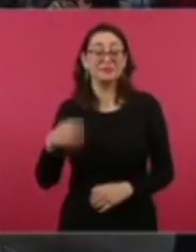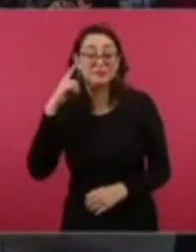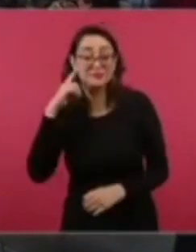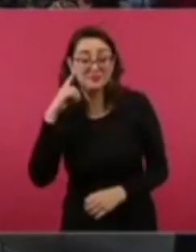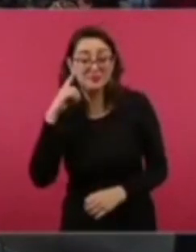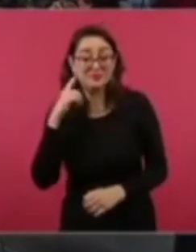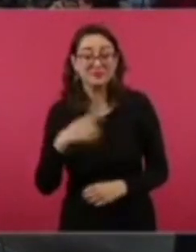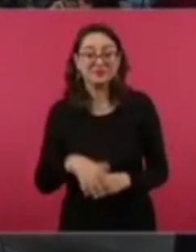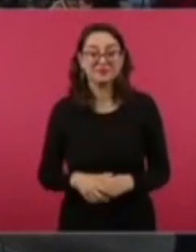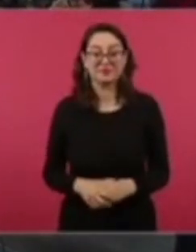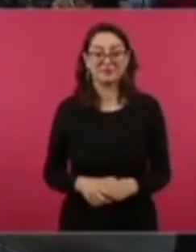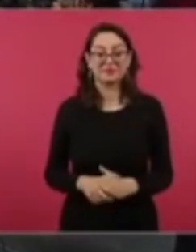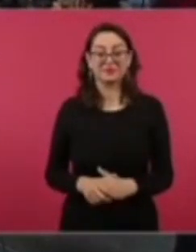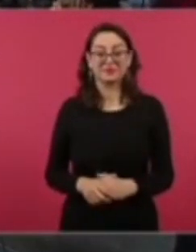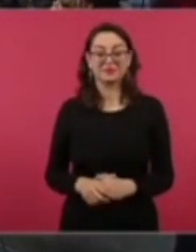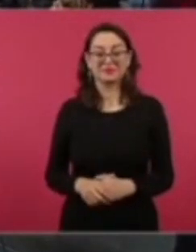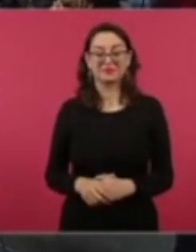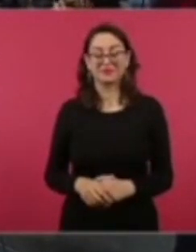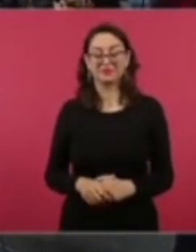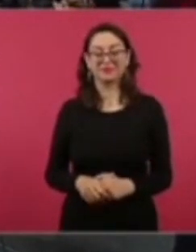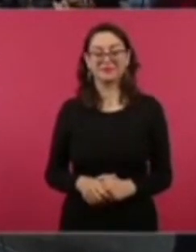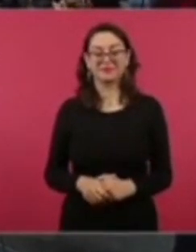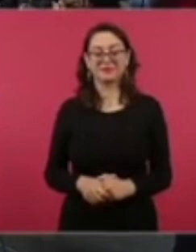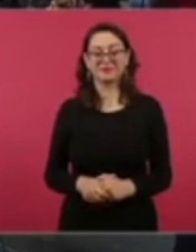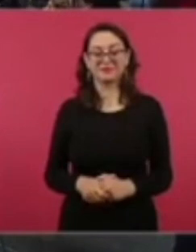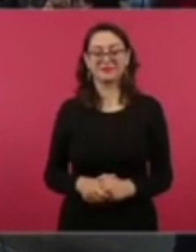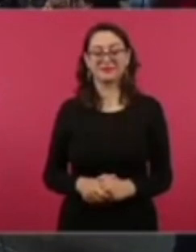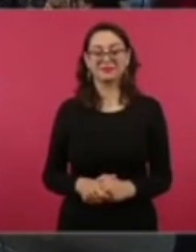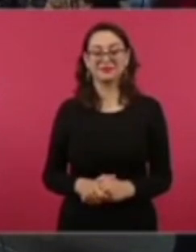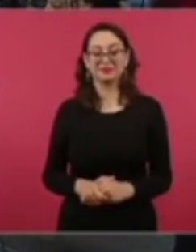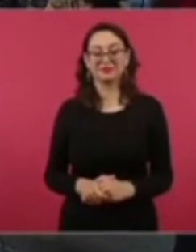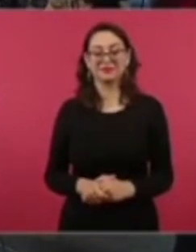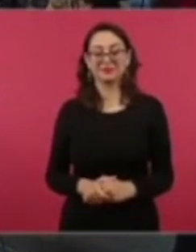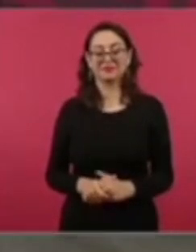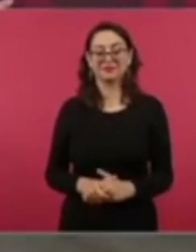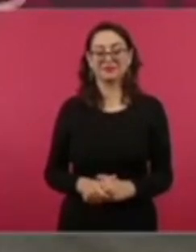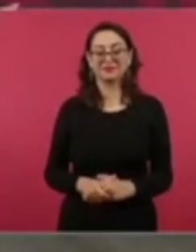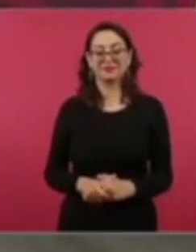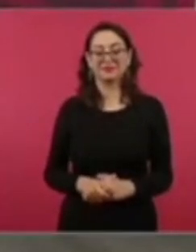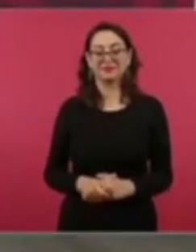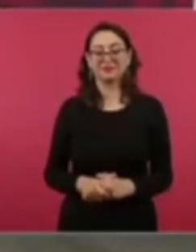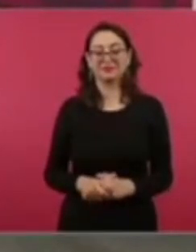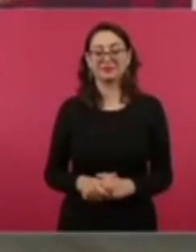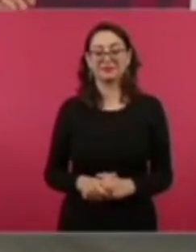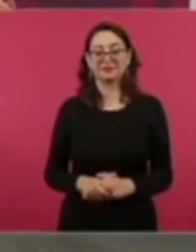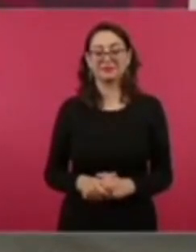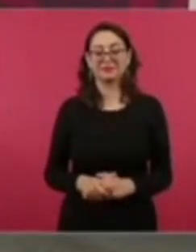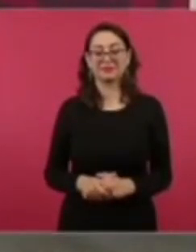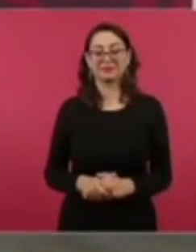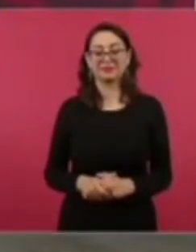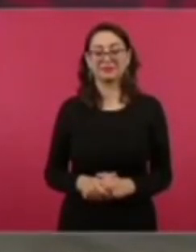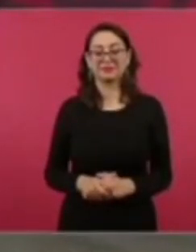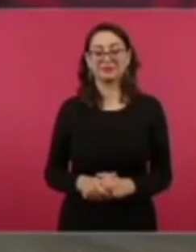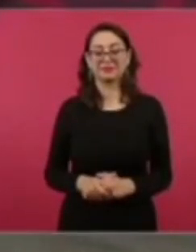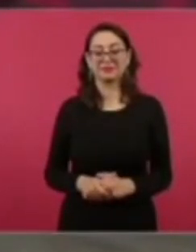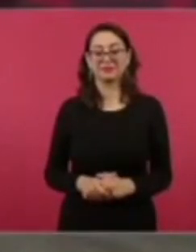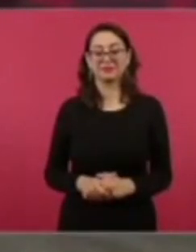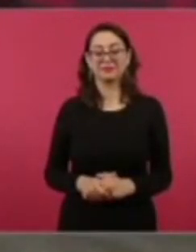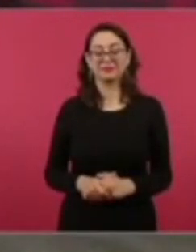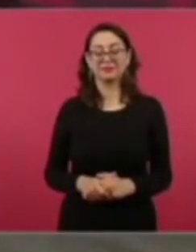Entonces usted no conoce el contenido de las impugnaciones que se presentaron ante el tribunal. No, nada más dicen ya que no se